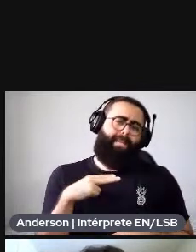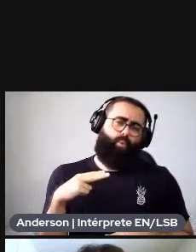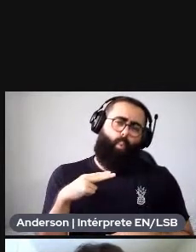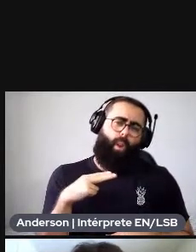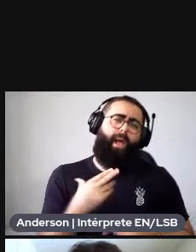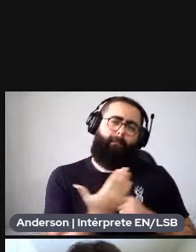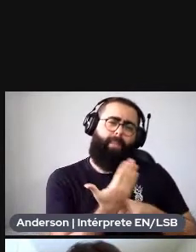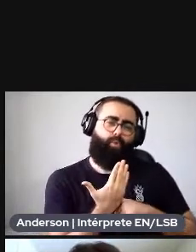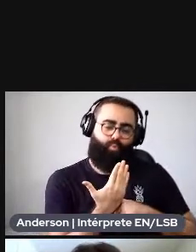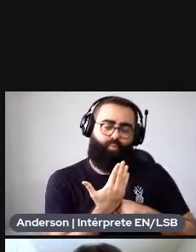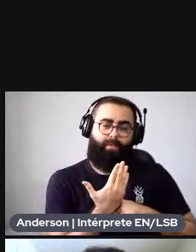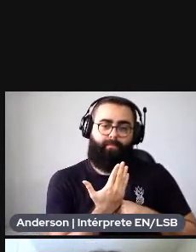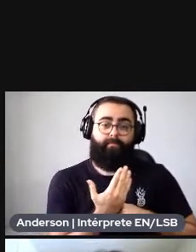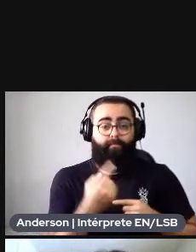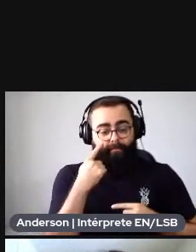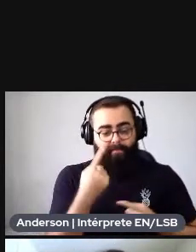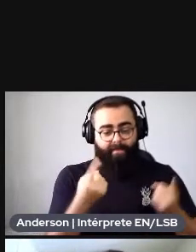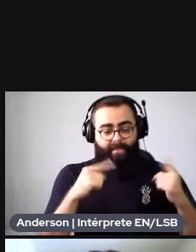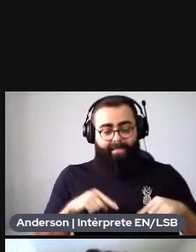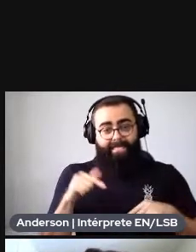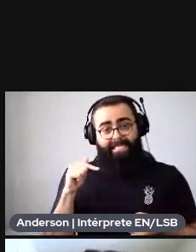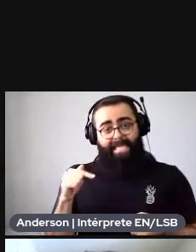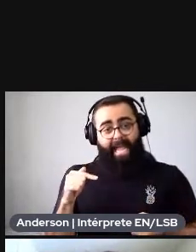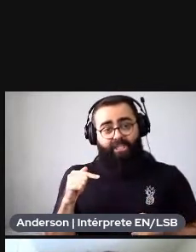Y 7,